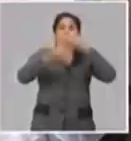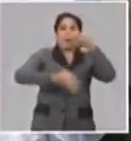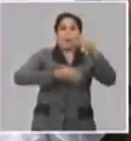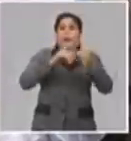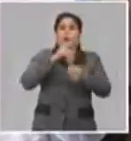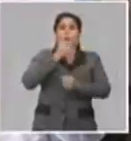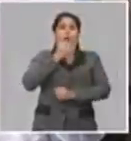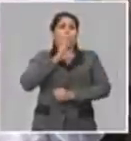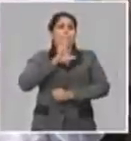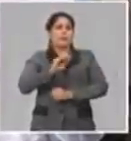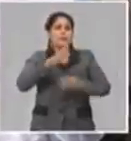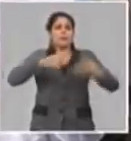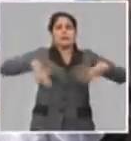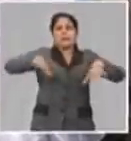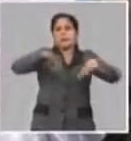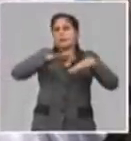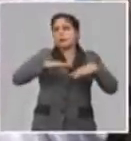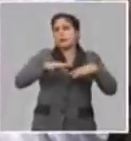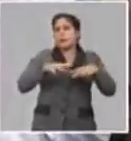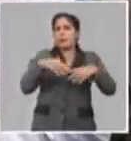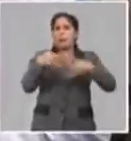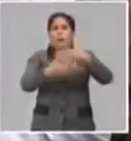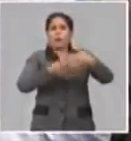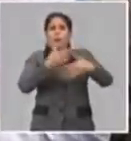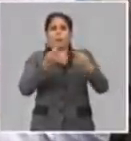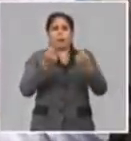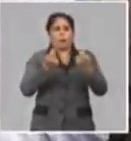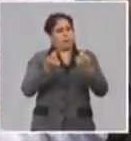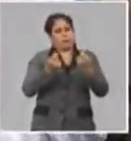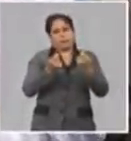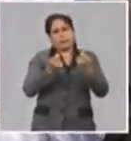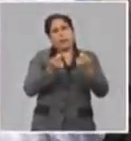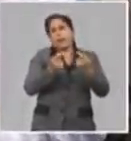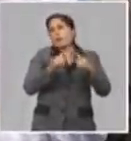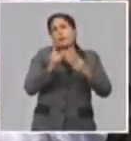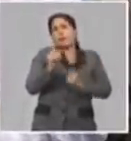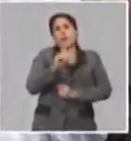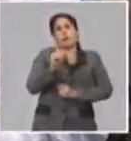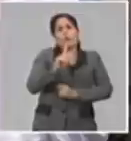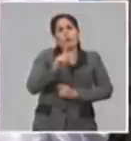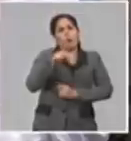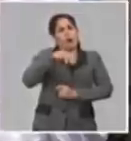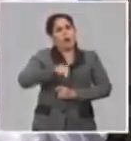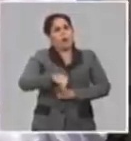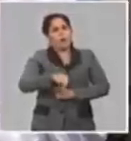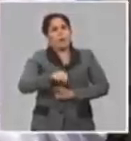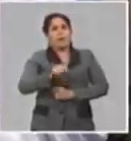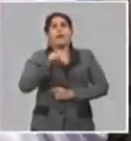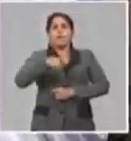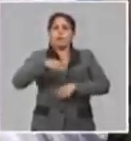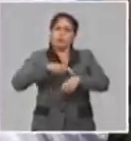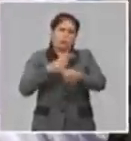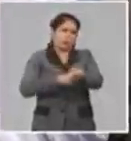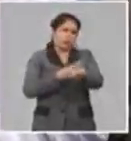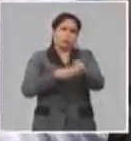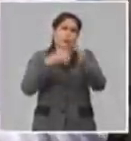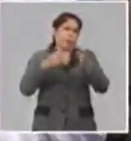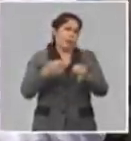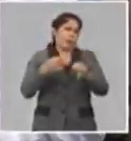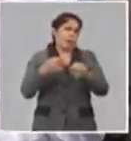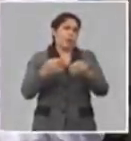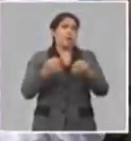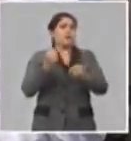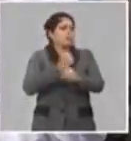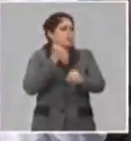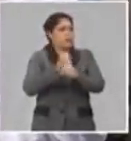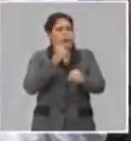puede decir que estamos en una situación de tensión en la economía, porque más bien a eso hemos estado acostumbrados. O sea, a